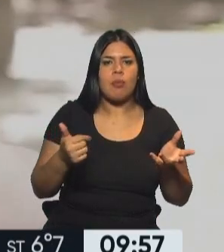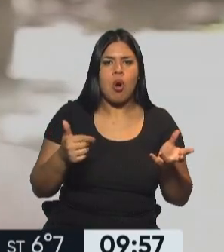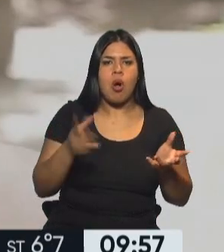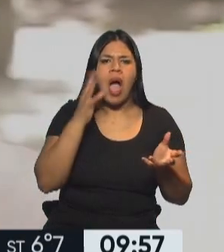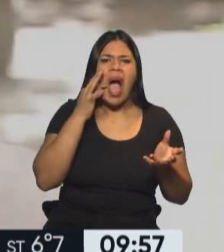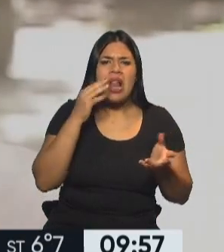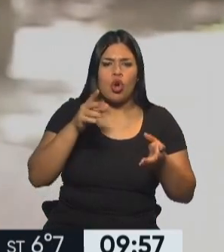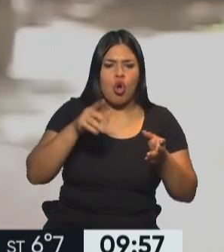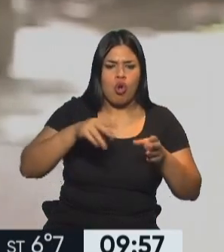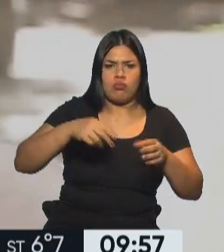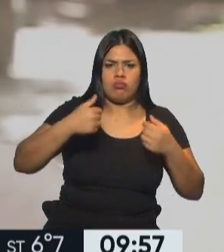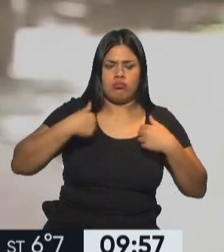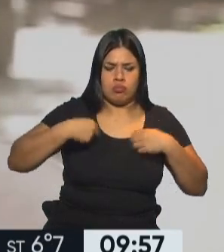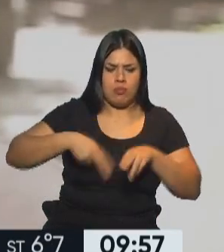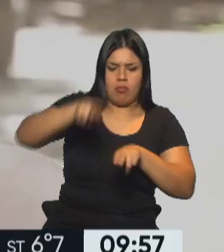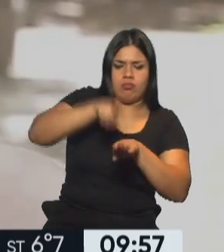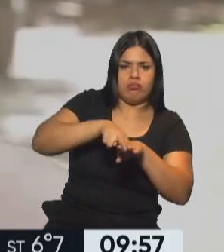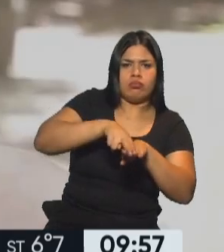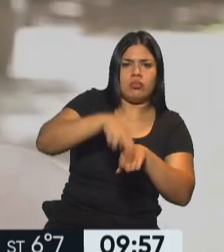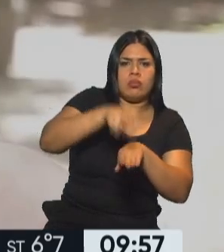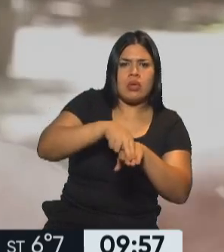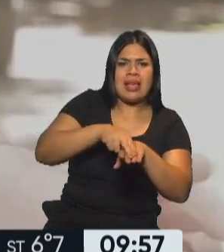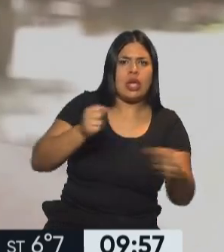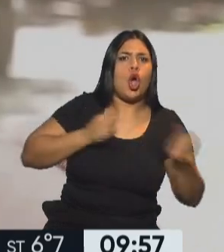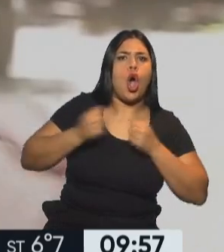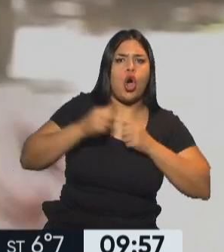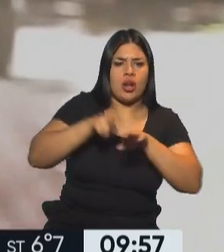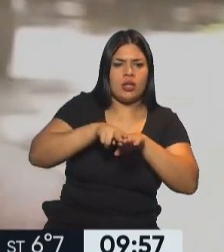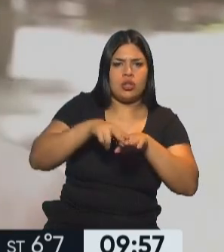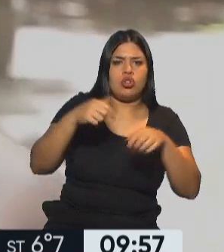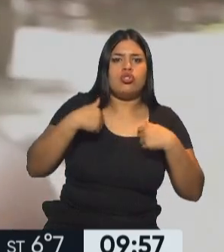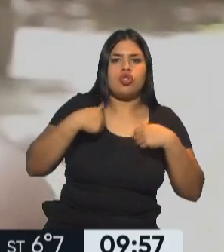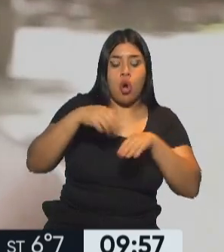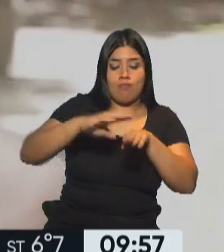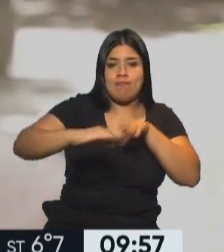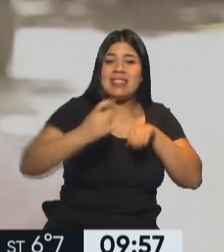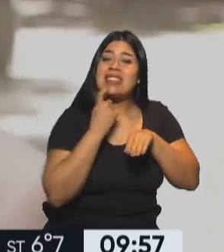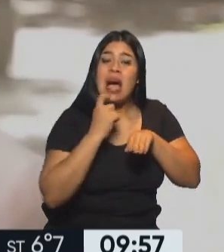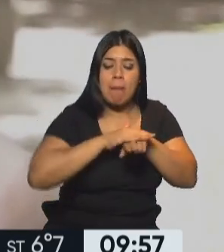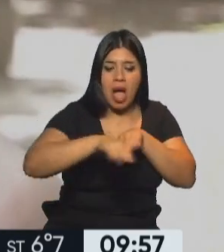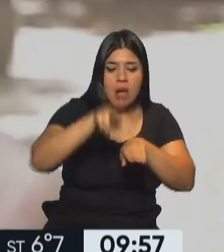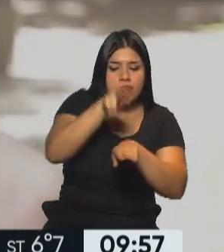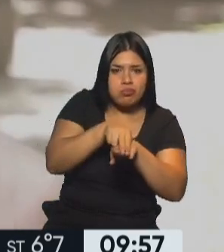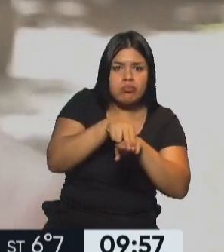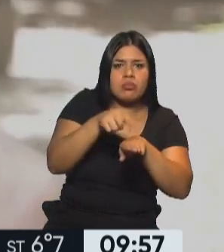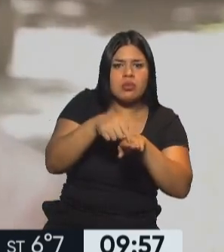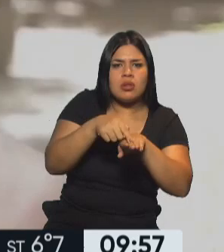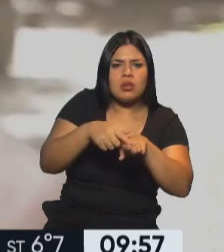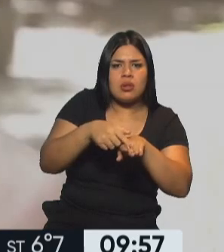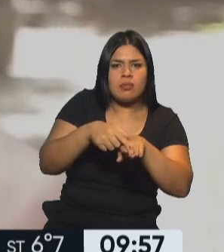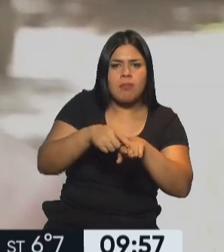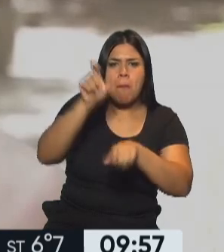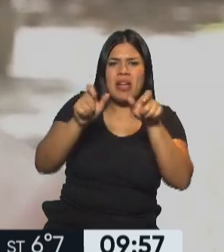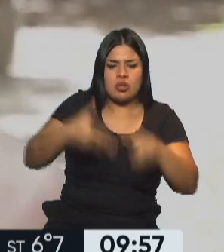algo, y empiezan a correr hacia un lugar, y yo estoy boca abajo sobre la chapa, y cuando empiezo a mirar, veo que hay un